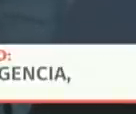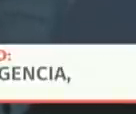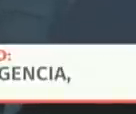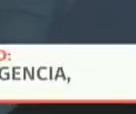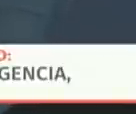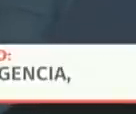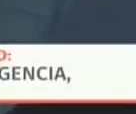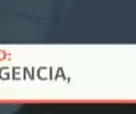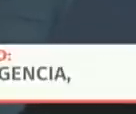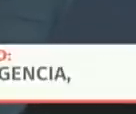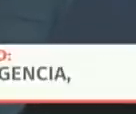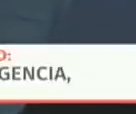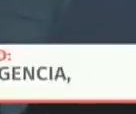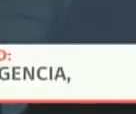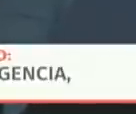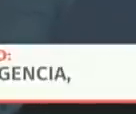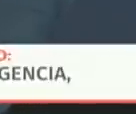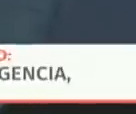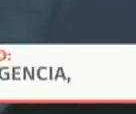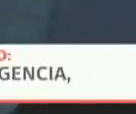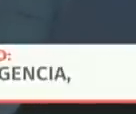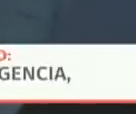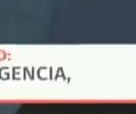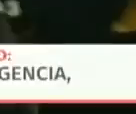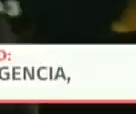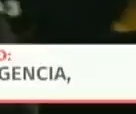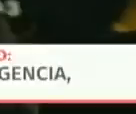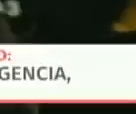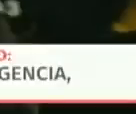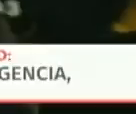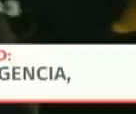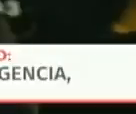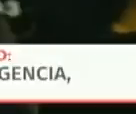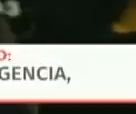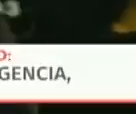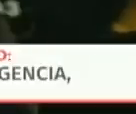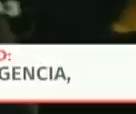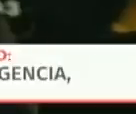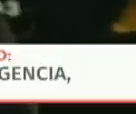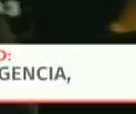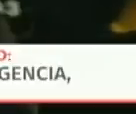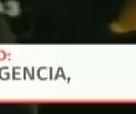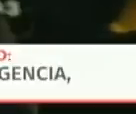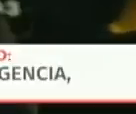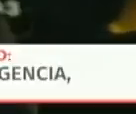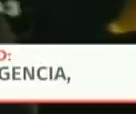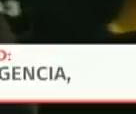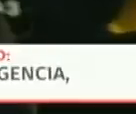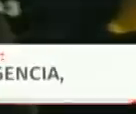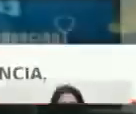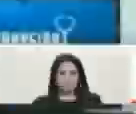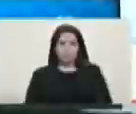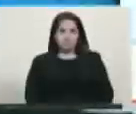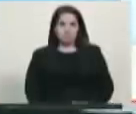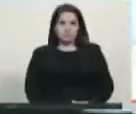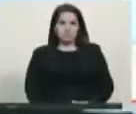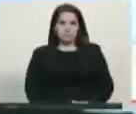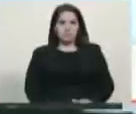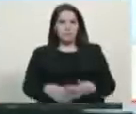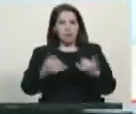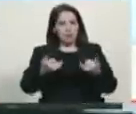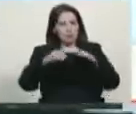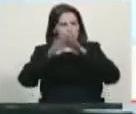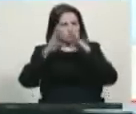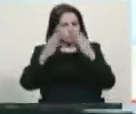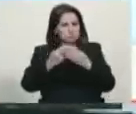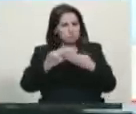digo, de la parroquia y el valle, de los barrios del valle, me cambió el mapa y me puso el mapa mundi. Y me dijo, vas por el mundo,